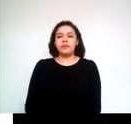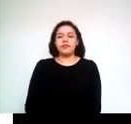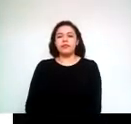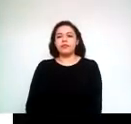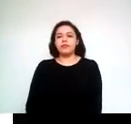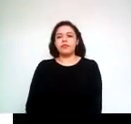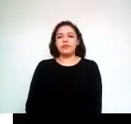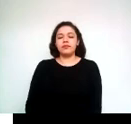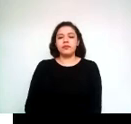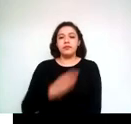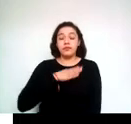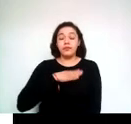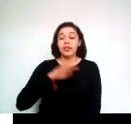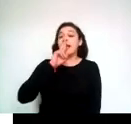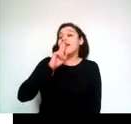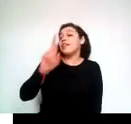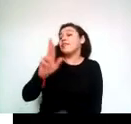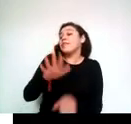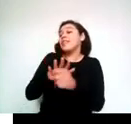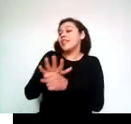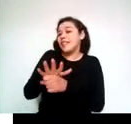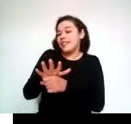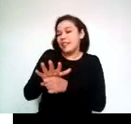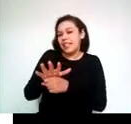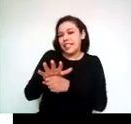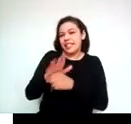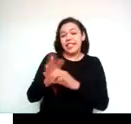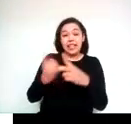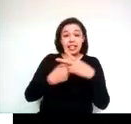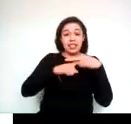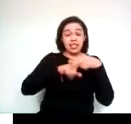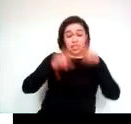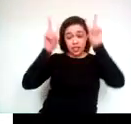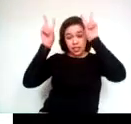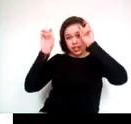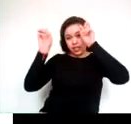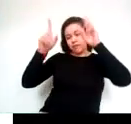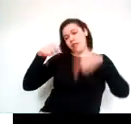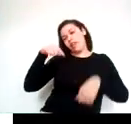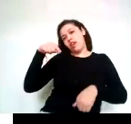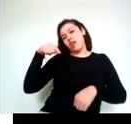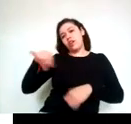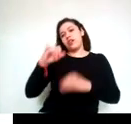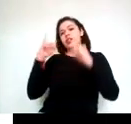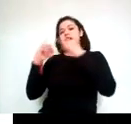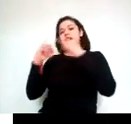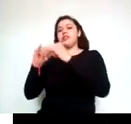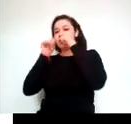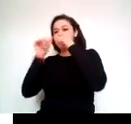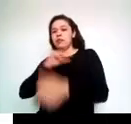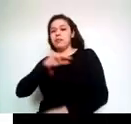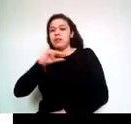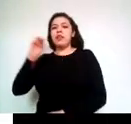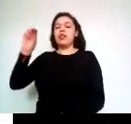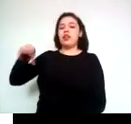Bueno, pues la respuesta a esto, y empezando de lleno el tema de la conversación del por qué las instituciones de asistencia privada deben implementar la